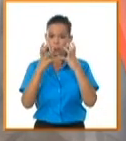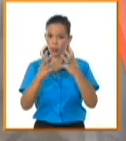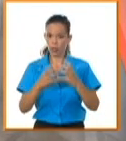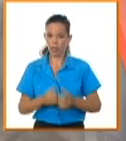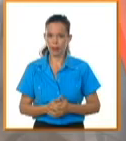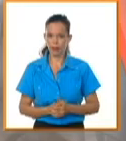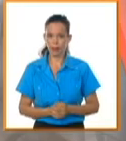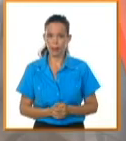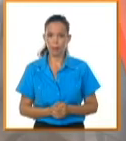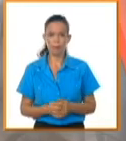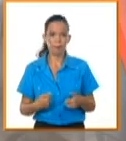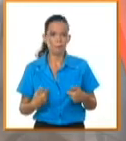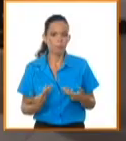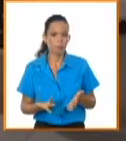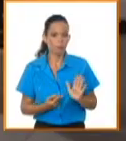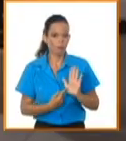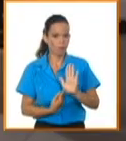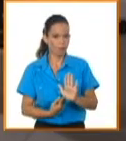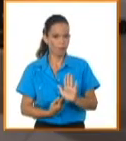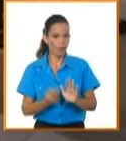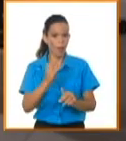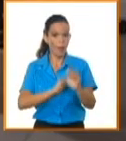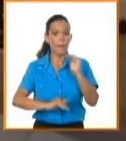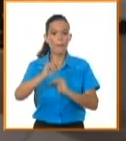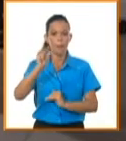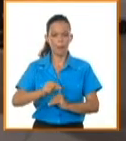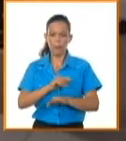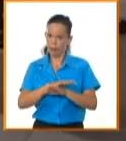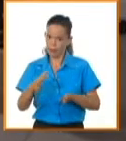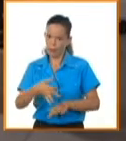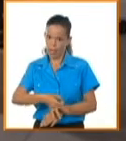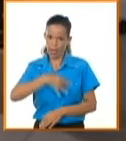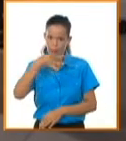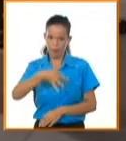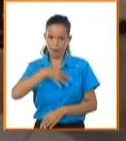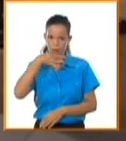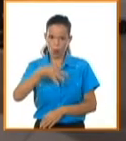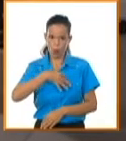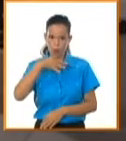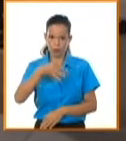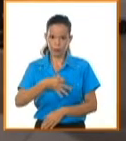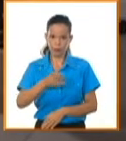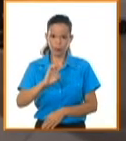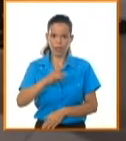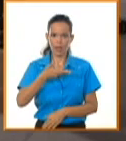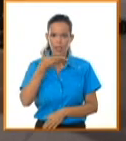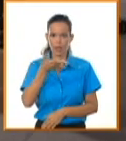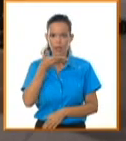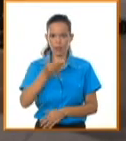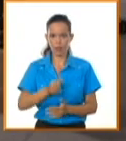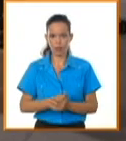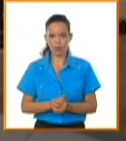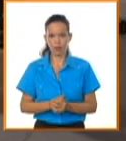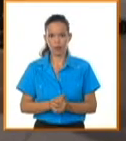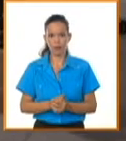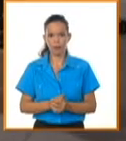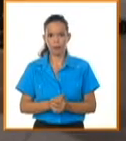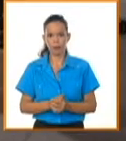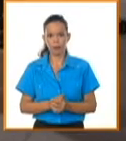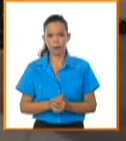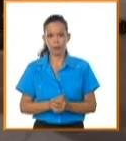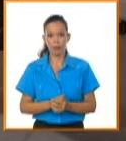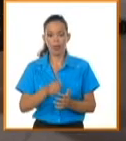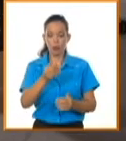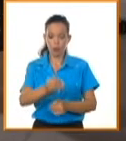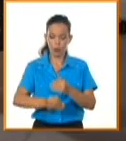traer algo que explicado en ministro que planteaba el ministro como una diríamos declaración de principio que la bancarización no